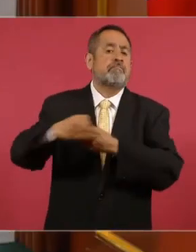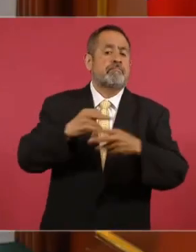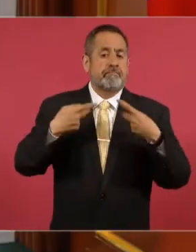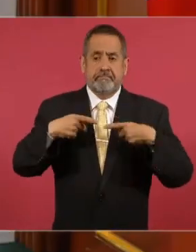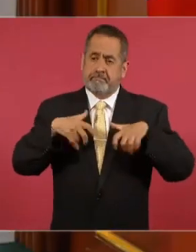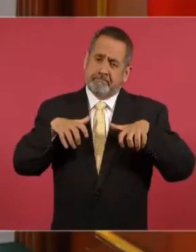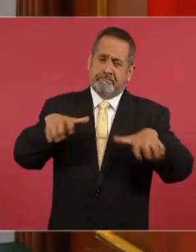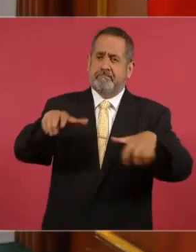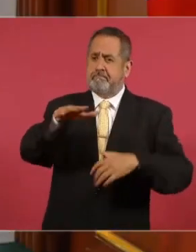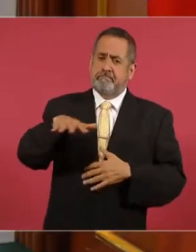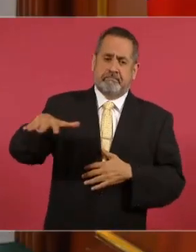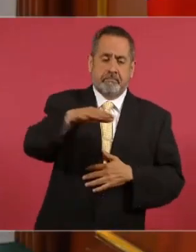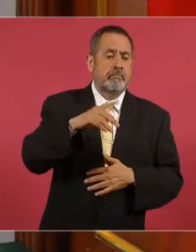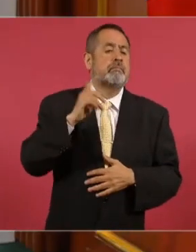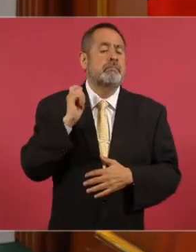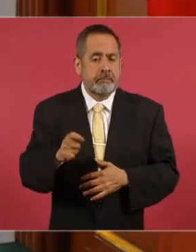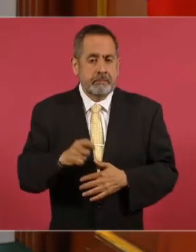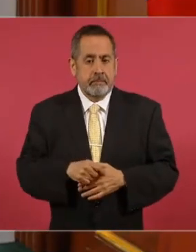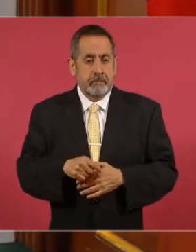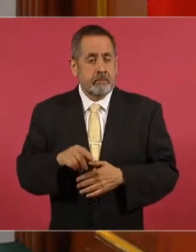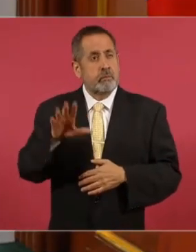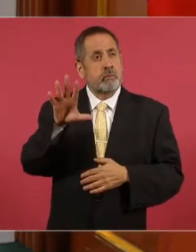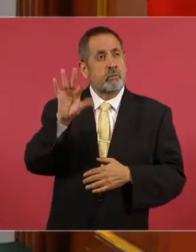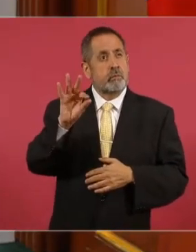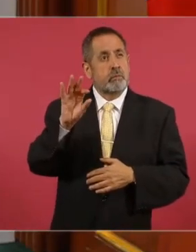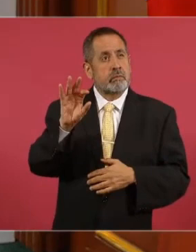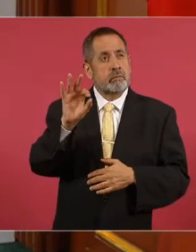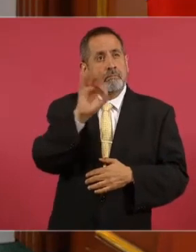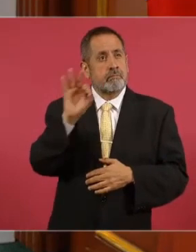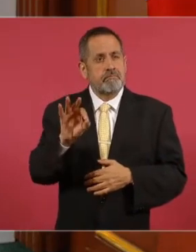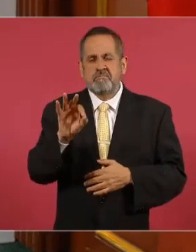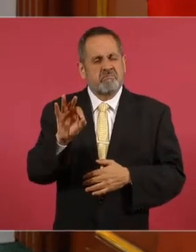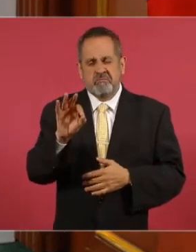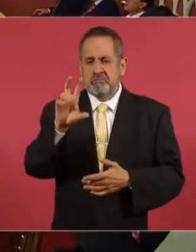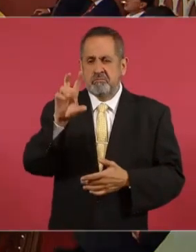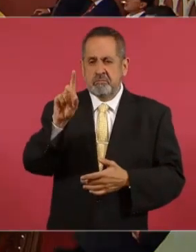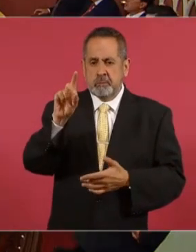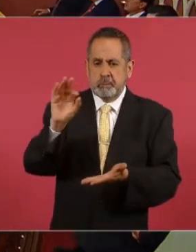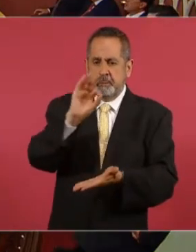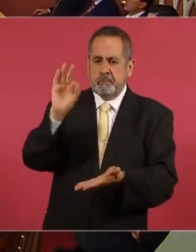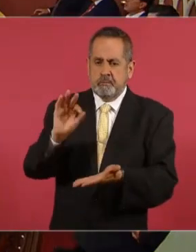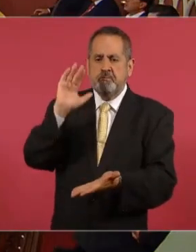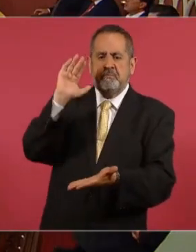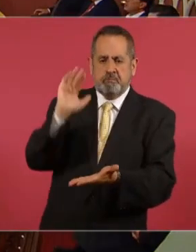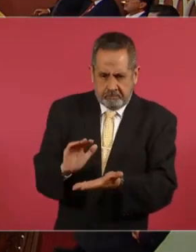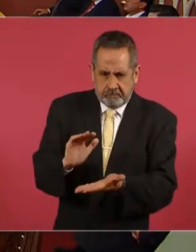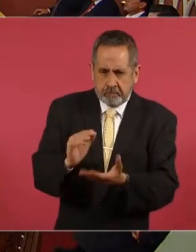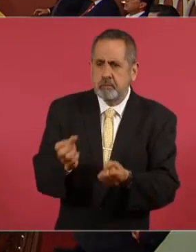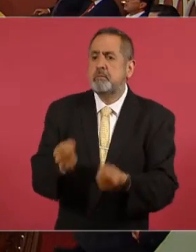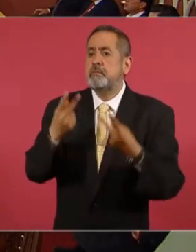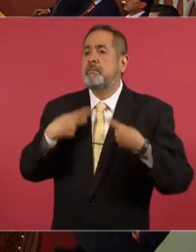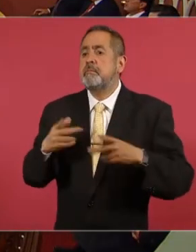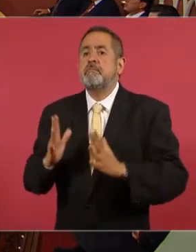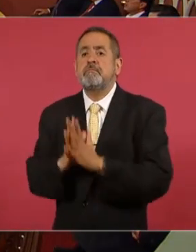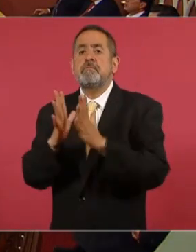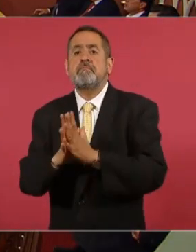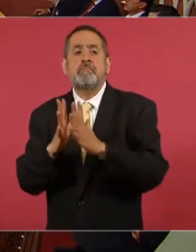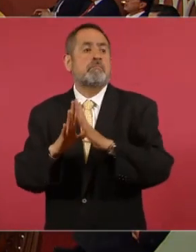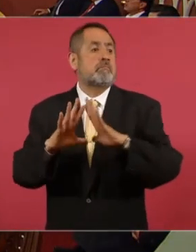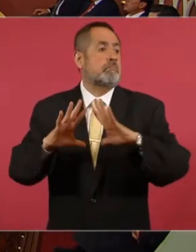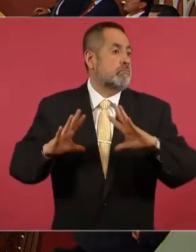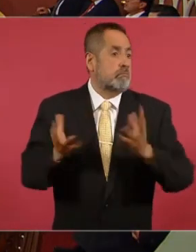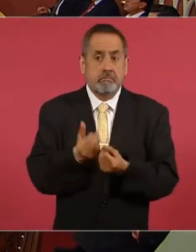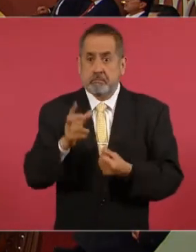la reducción del 40 al 30% de participantes en consultas populares para